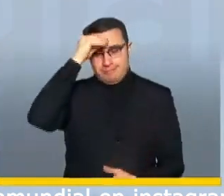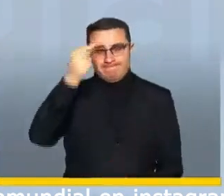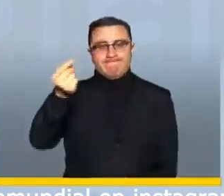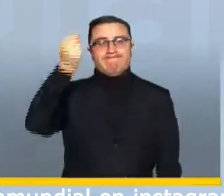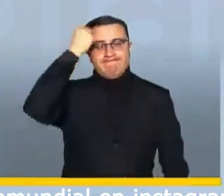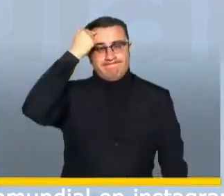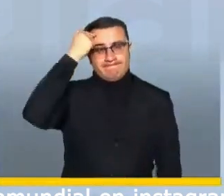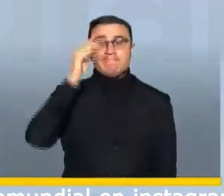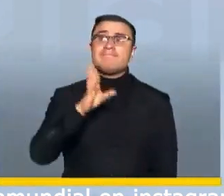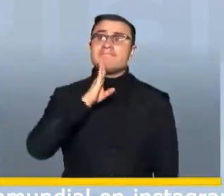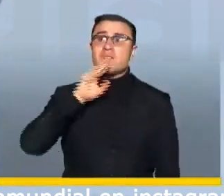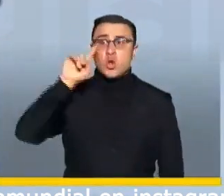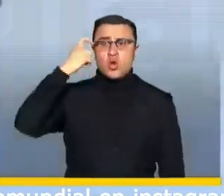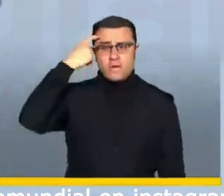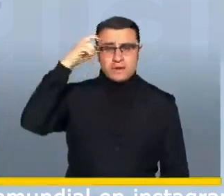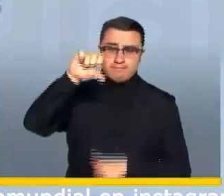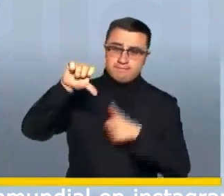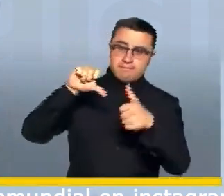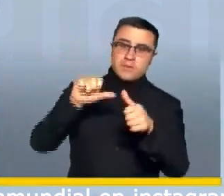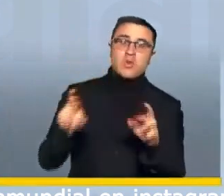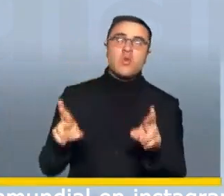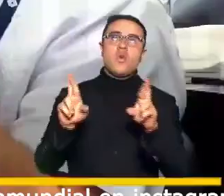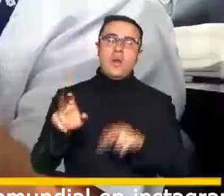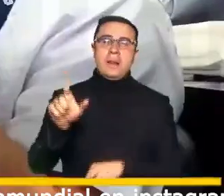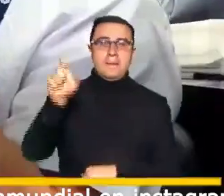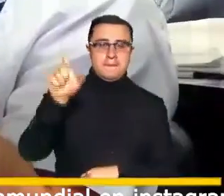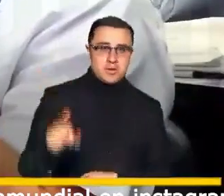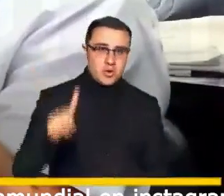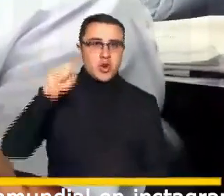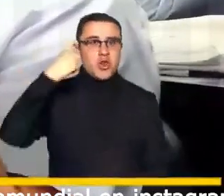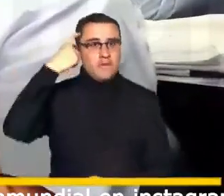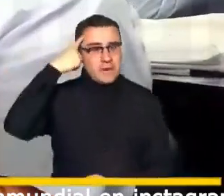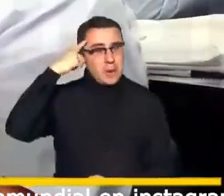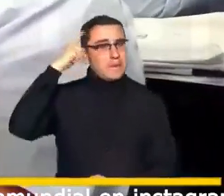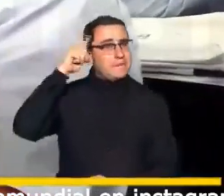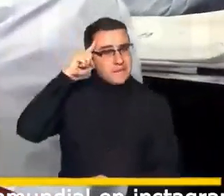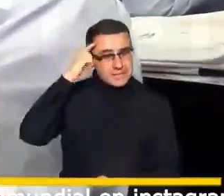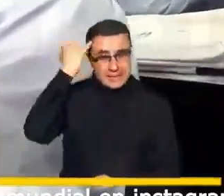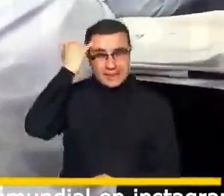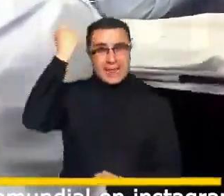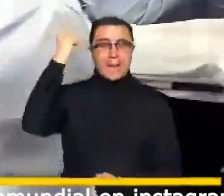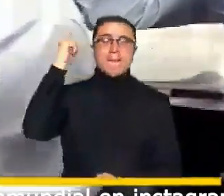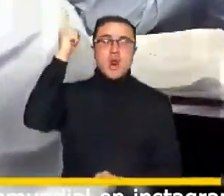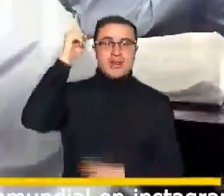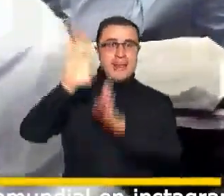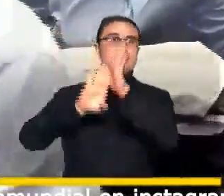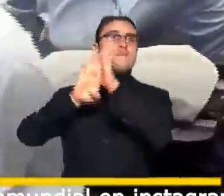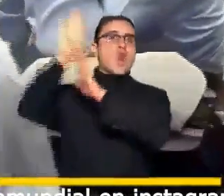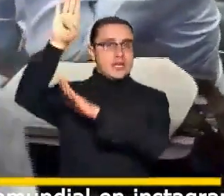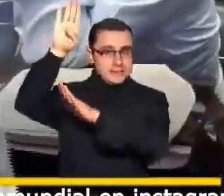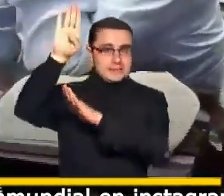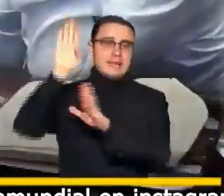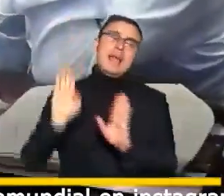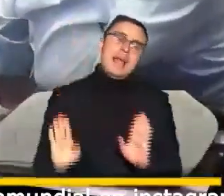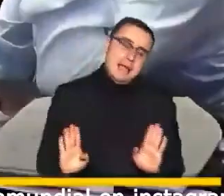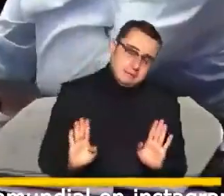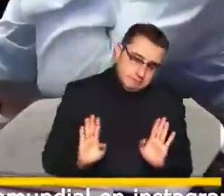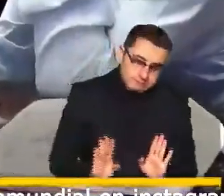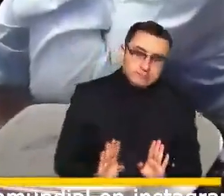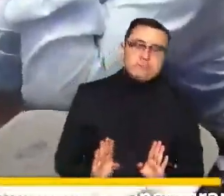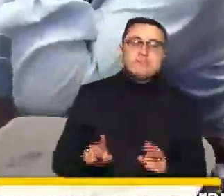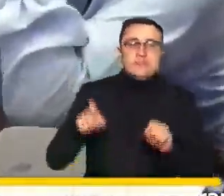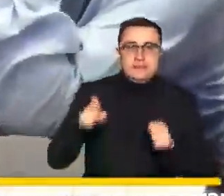Como no sabemos quién va a gobernar, espero que el que siga sea otro gobierno progresista. Entonces hay que dejar en este